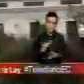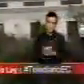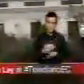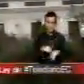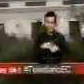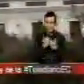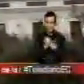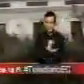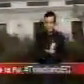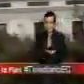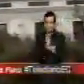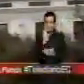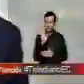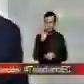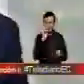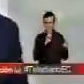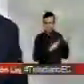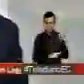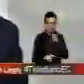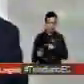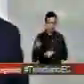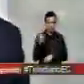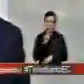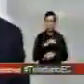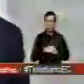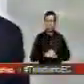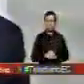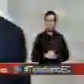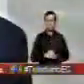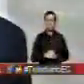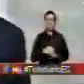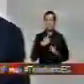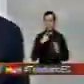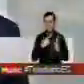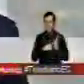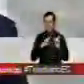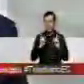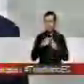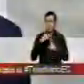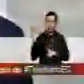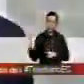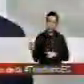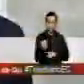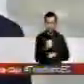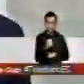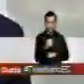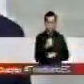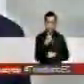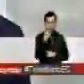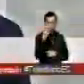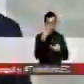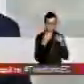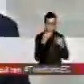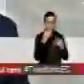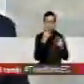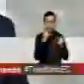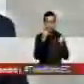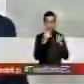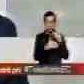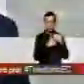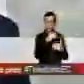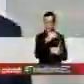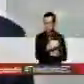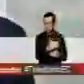al Legislativo para su análisis. Lo que podría hacerse es que sea una audiencia única, que sea mucho más ágil, que sea más rápida,